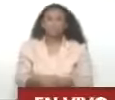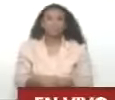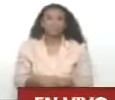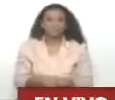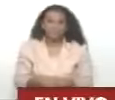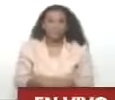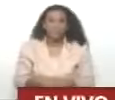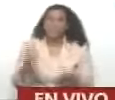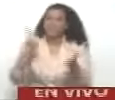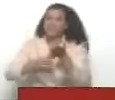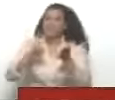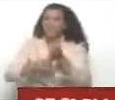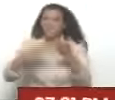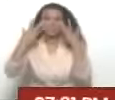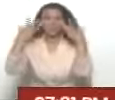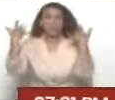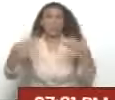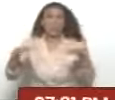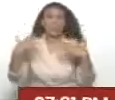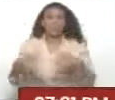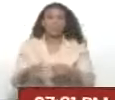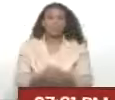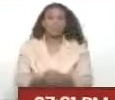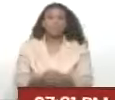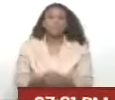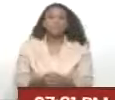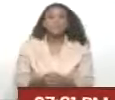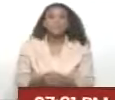Una verdadera sorpresa.